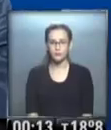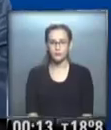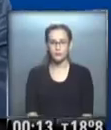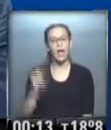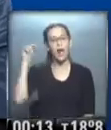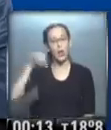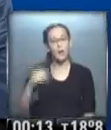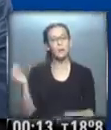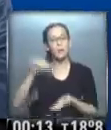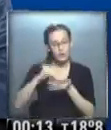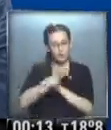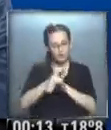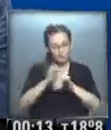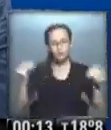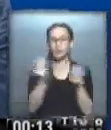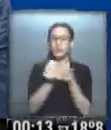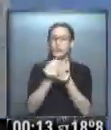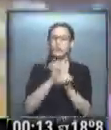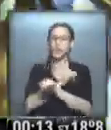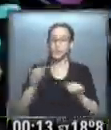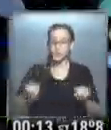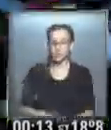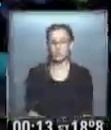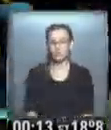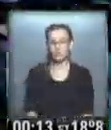Y ahora tenemos más información en este picado de noticias.